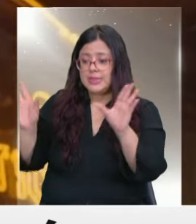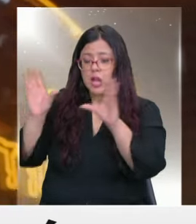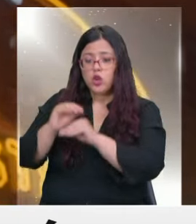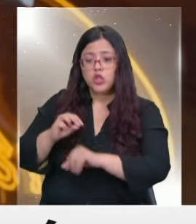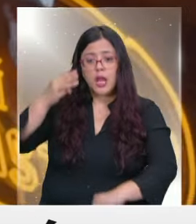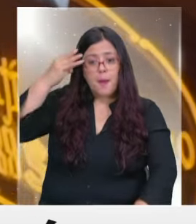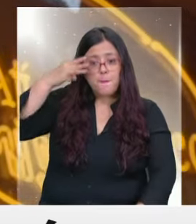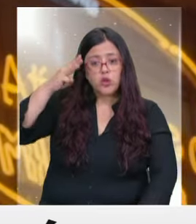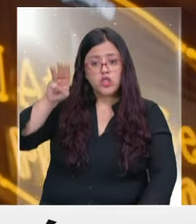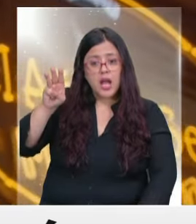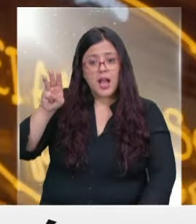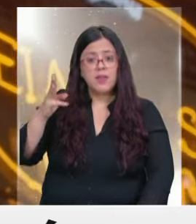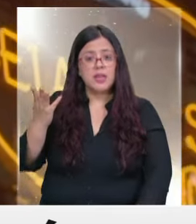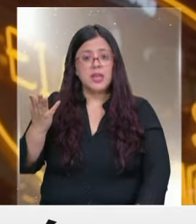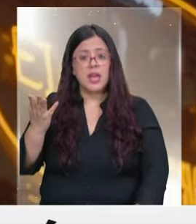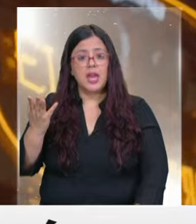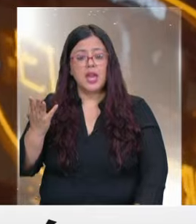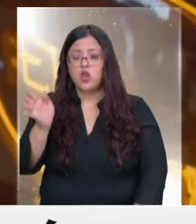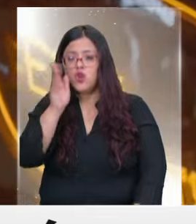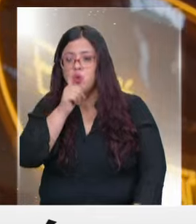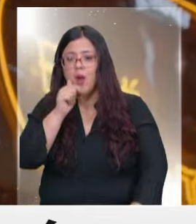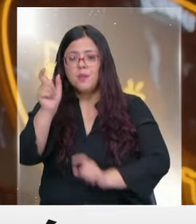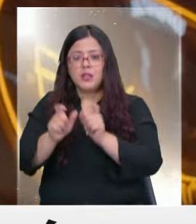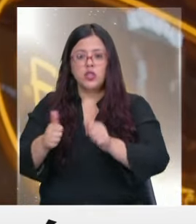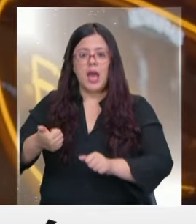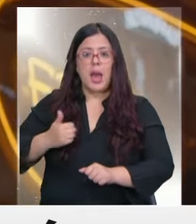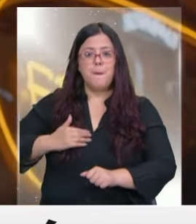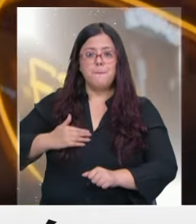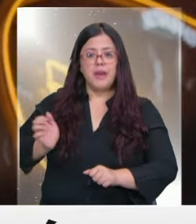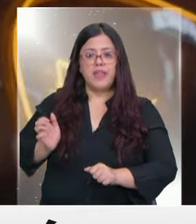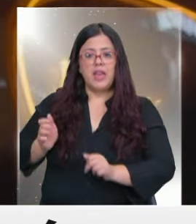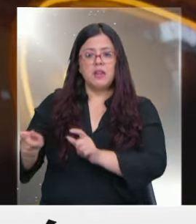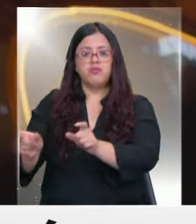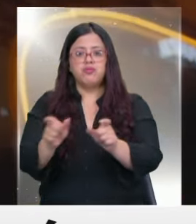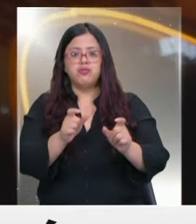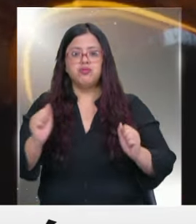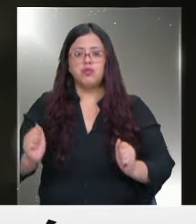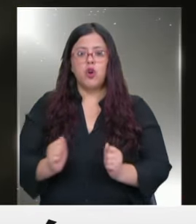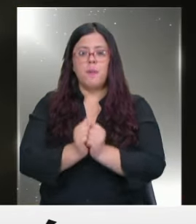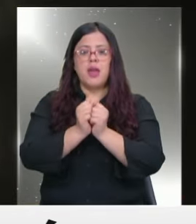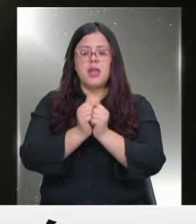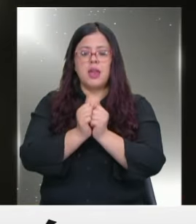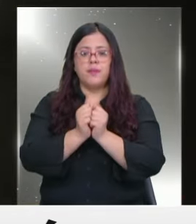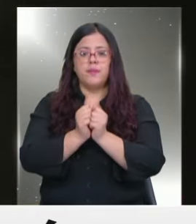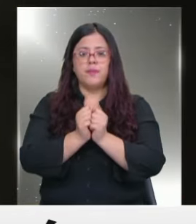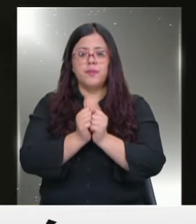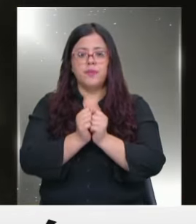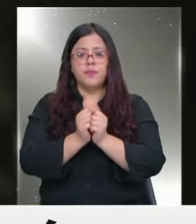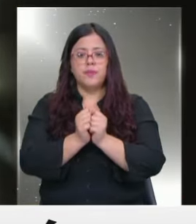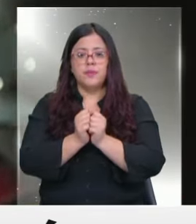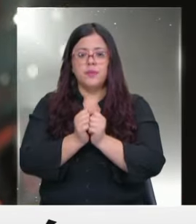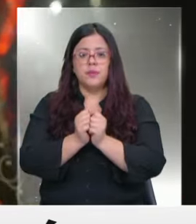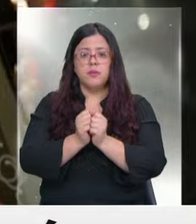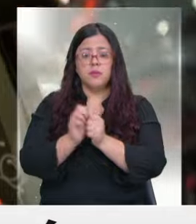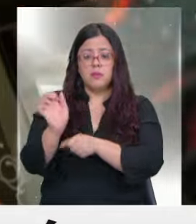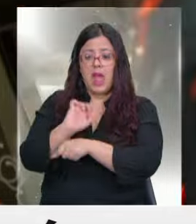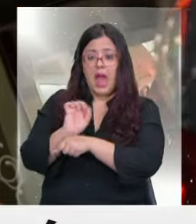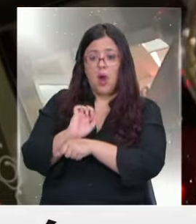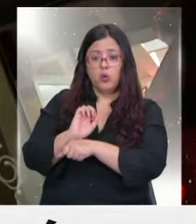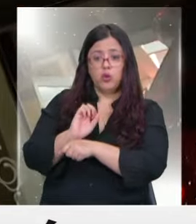Manuel Monsalve no anda con los escoltas de la PDI que habitualmente lo acompañan. Tampoco lo hace en su